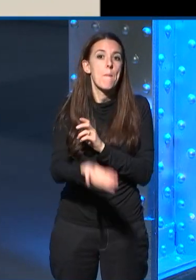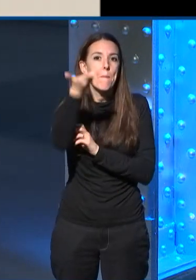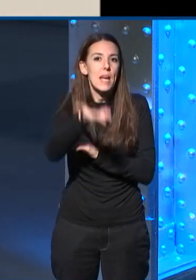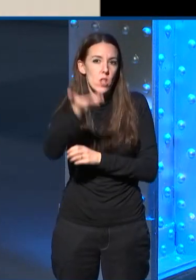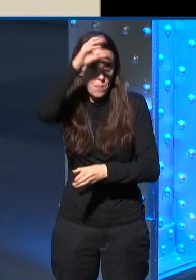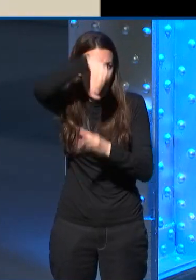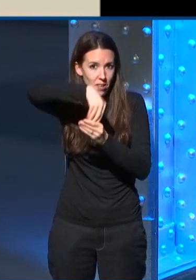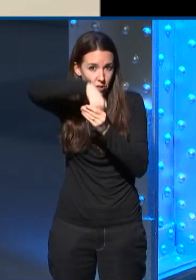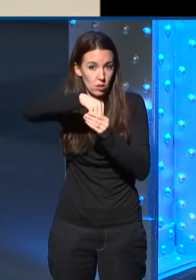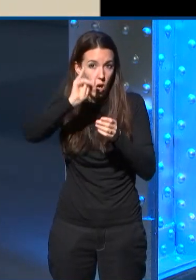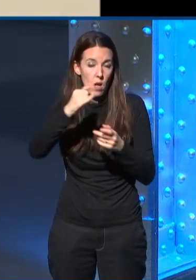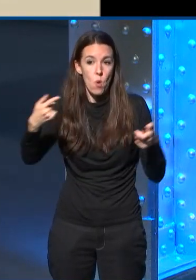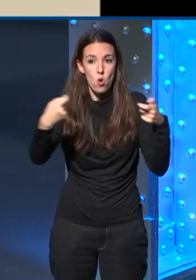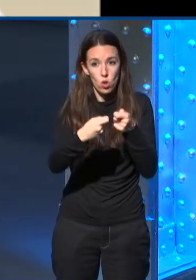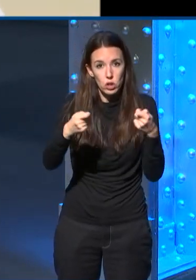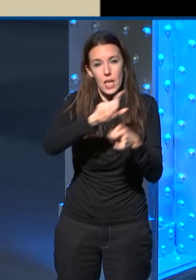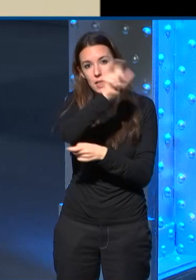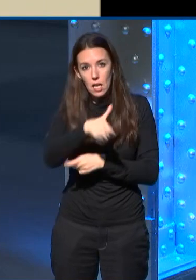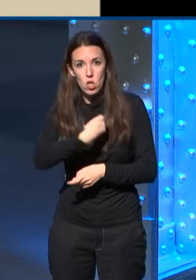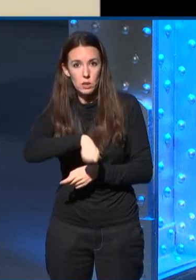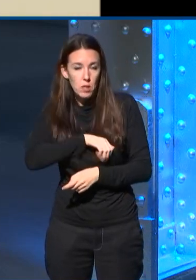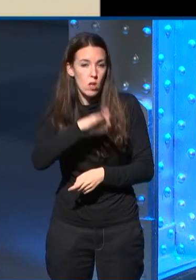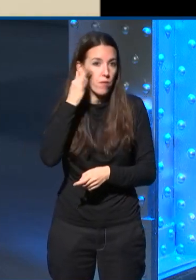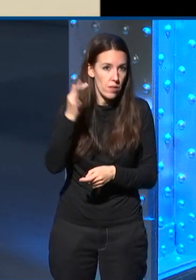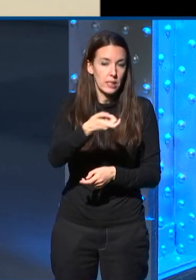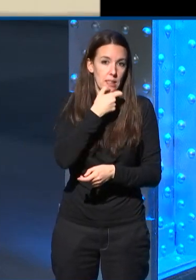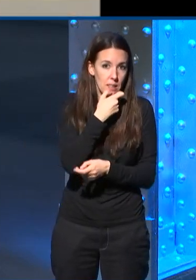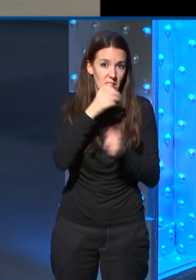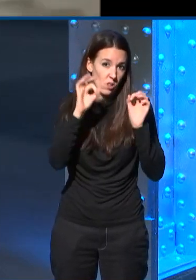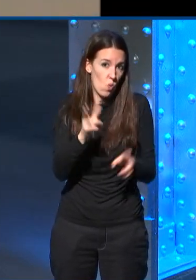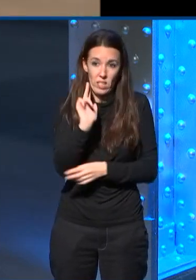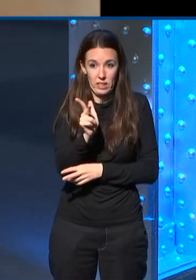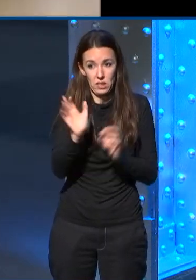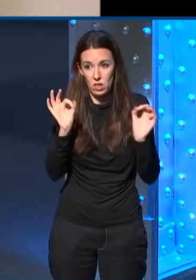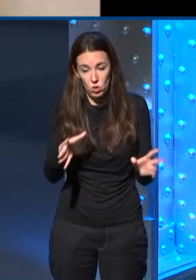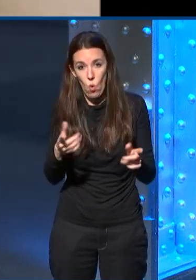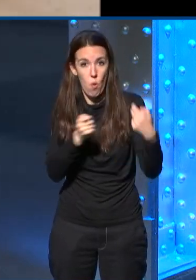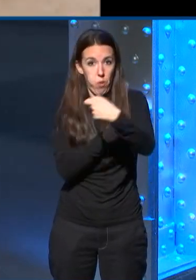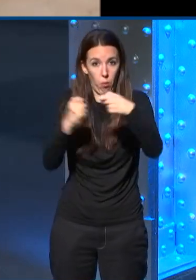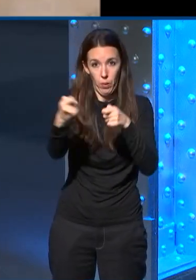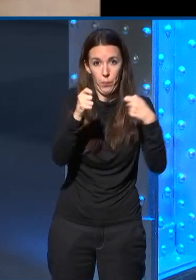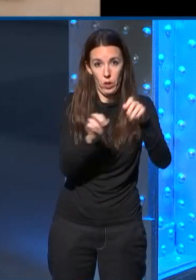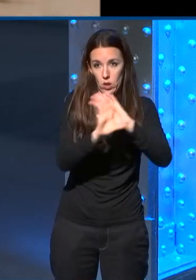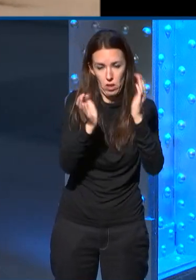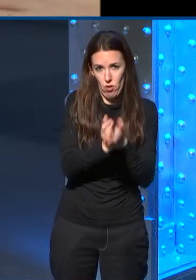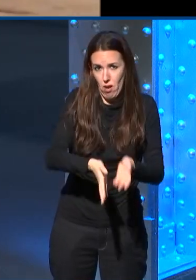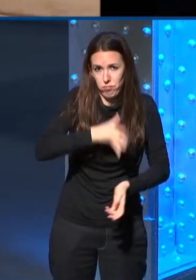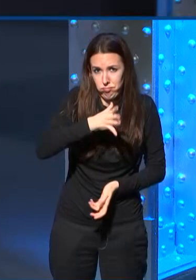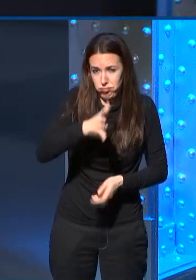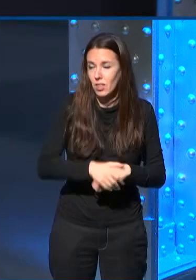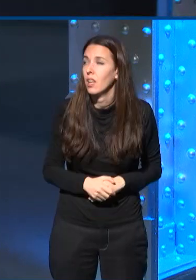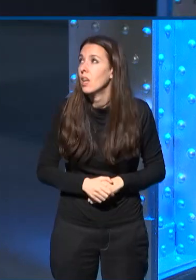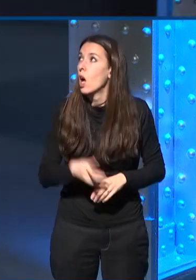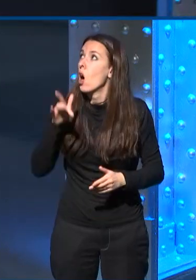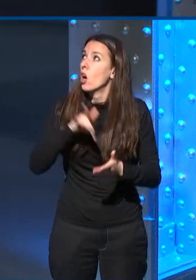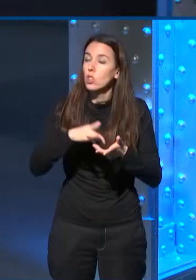que hacíamos entre un consorcio pues, de italianos, españoles, franceses, ingleses, como los chistes. Esto al final es un consorcio internacional tremendo, ¿no? Se suelta